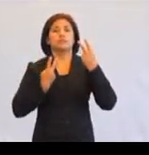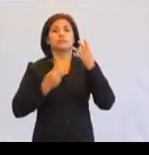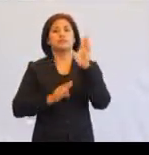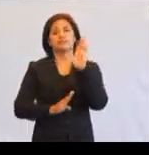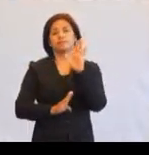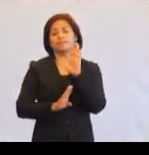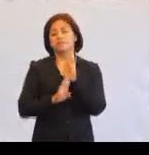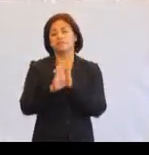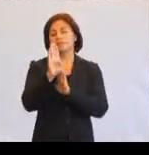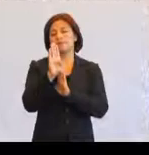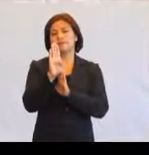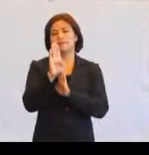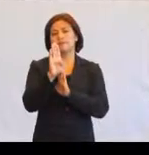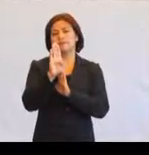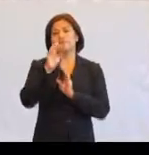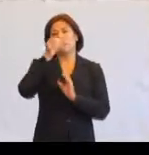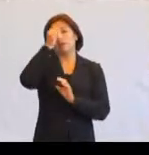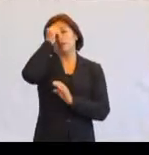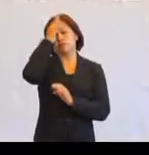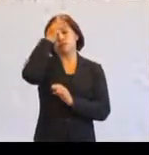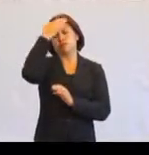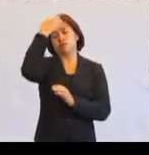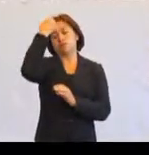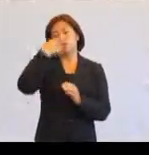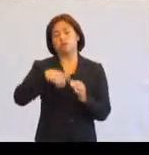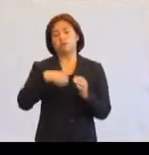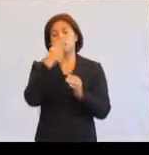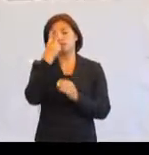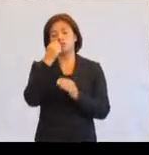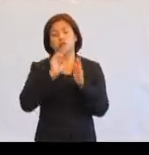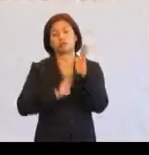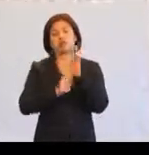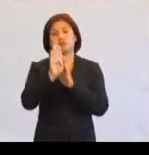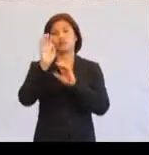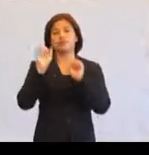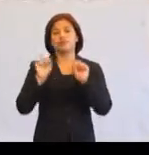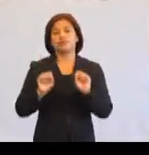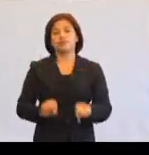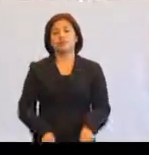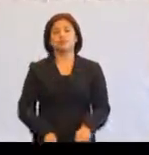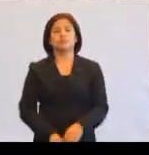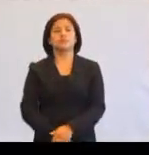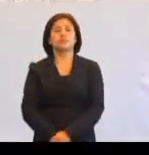crecimiento, ayuda al crecimiento del conocimiento de las personas con discapacidad visual.